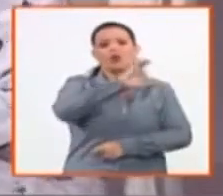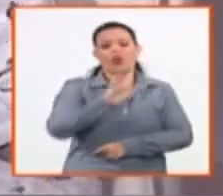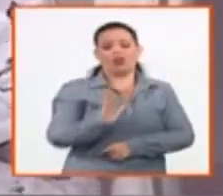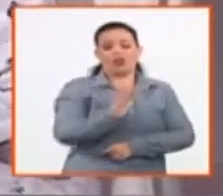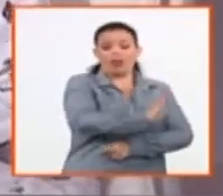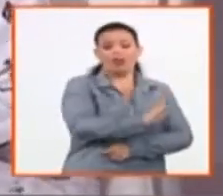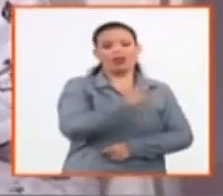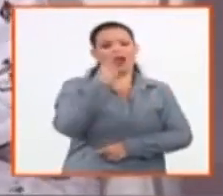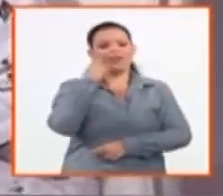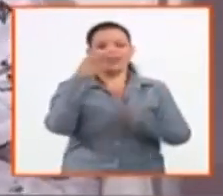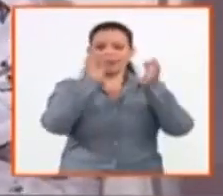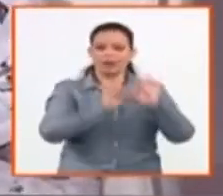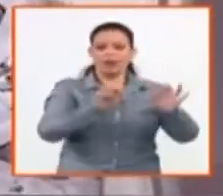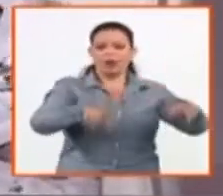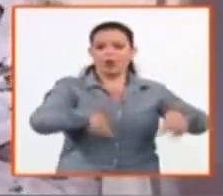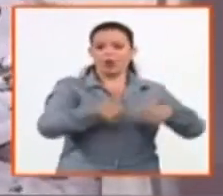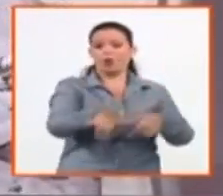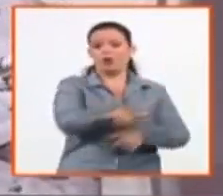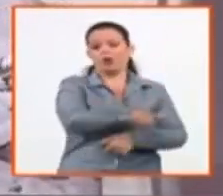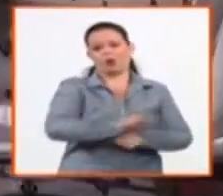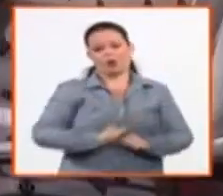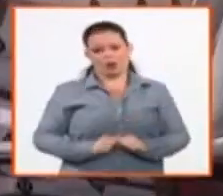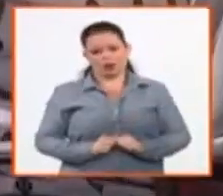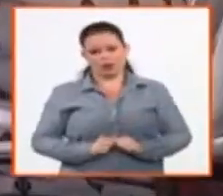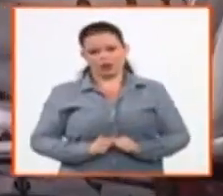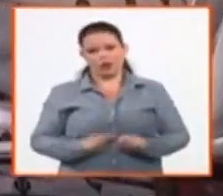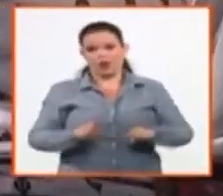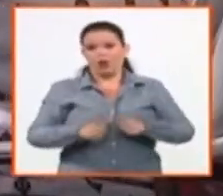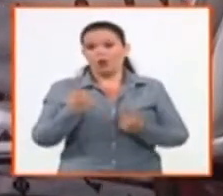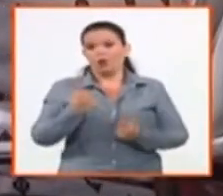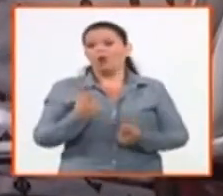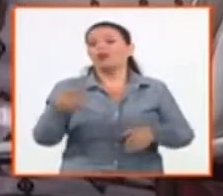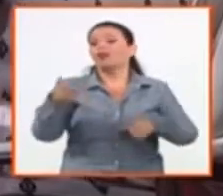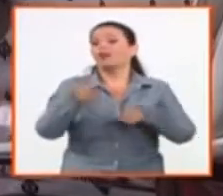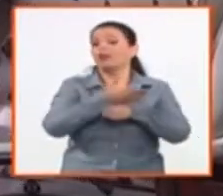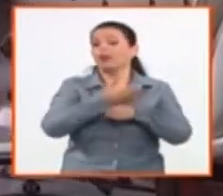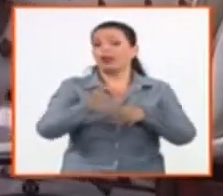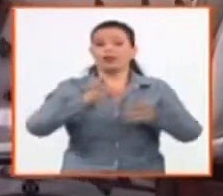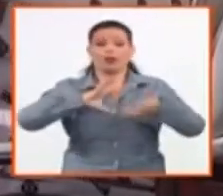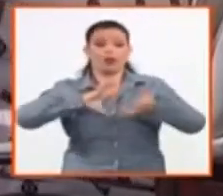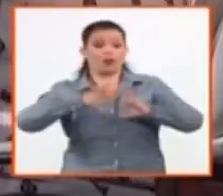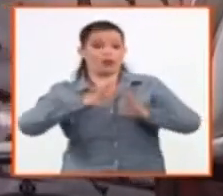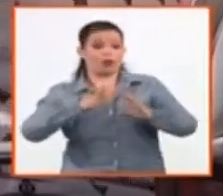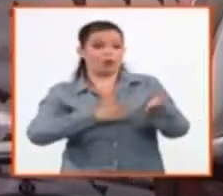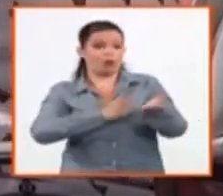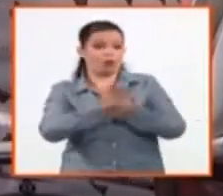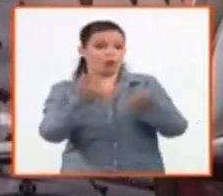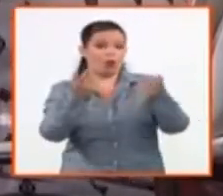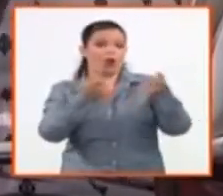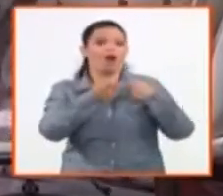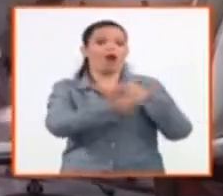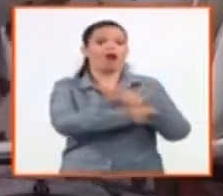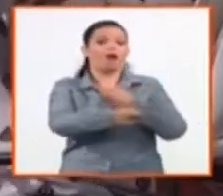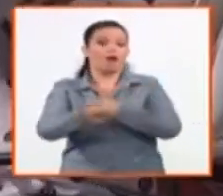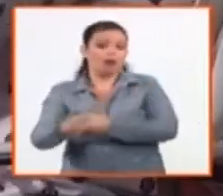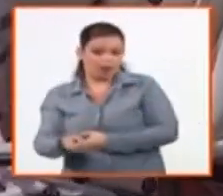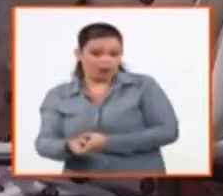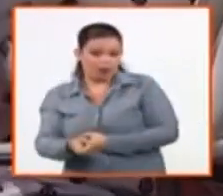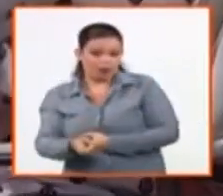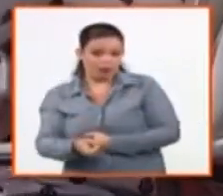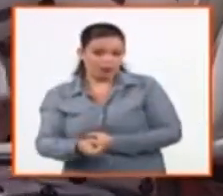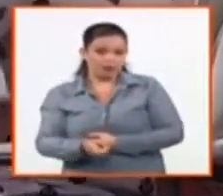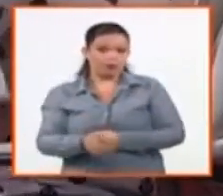conseguiremos combatiendo el terrorismo. Porque y no reconoceremos. Hay muchas formas de hacer la guerra y de desestabilizar a un país. Si